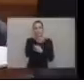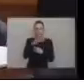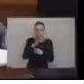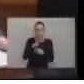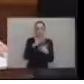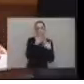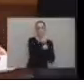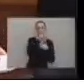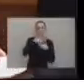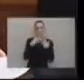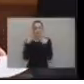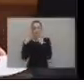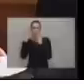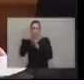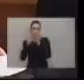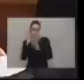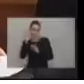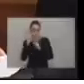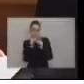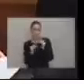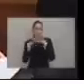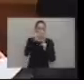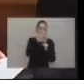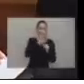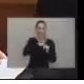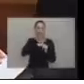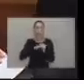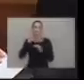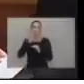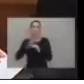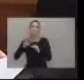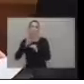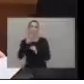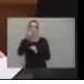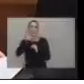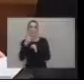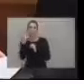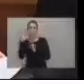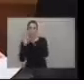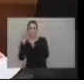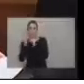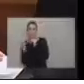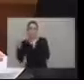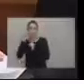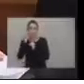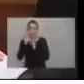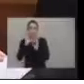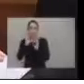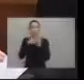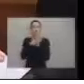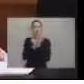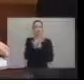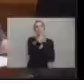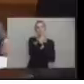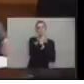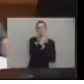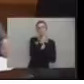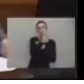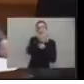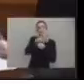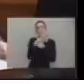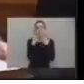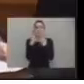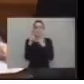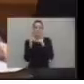,9% y en España creció el 1,2%. Es decir, siete décimas más que la media española. A su vez, el